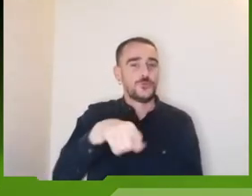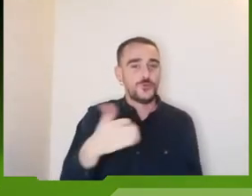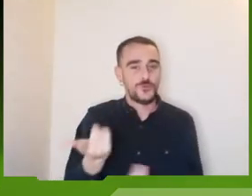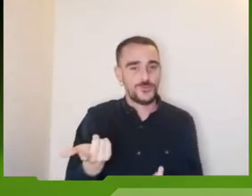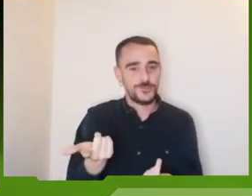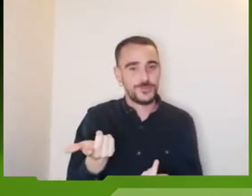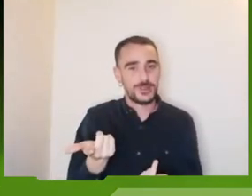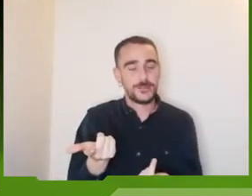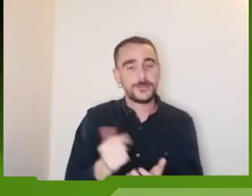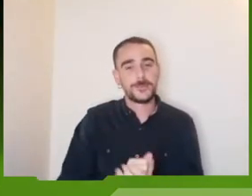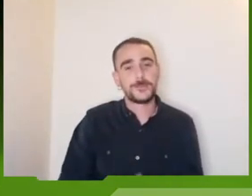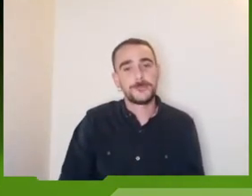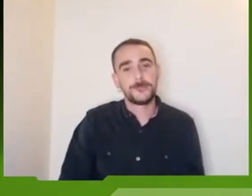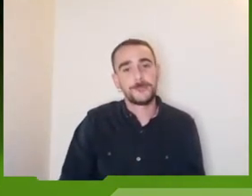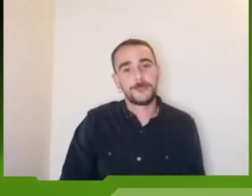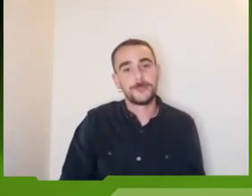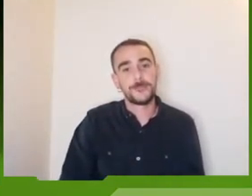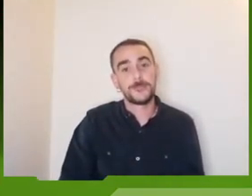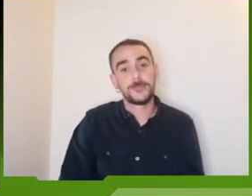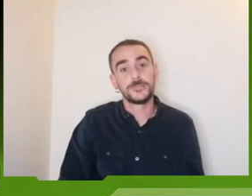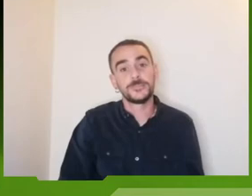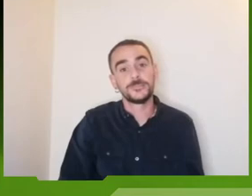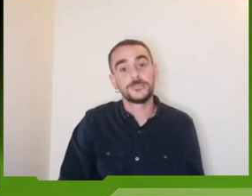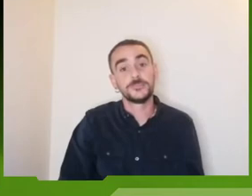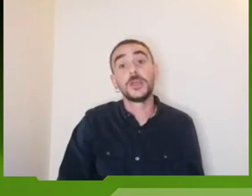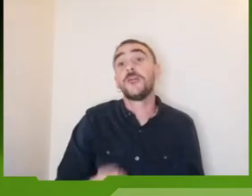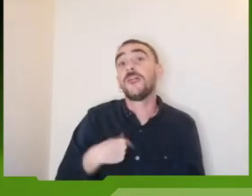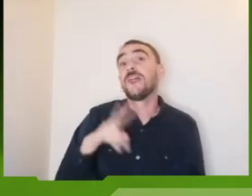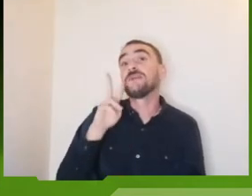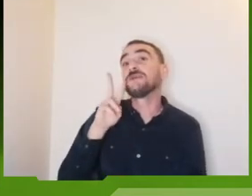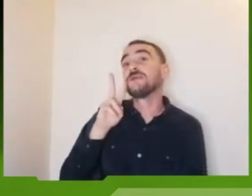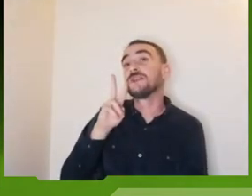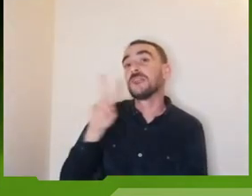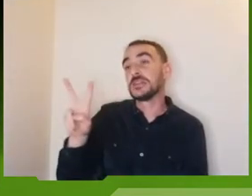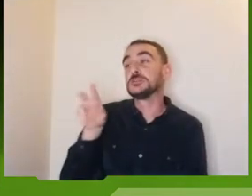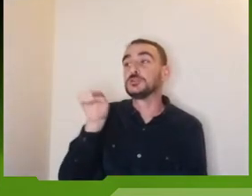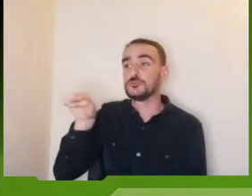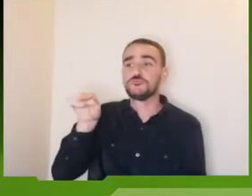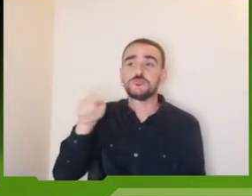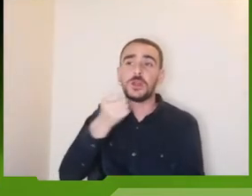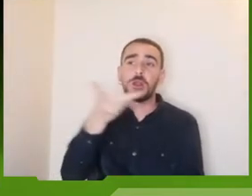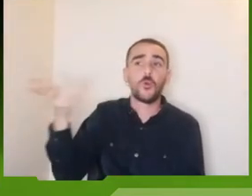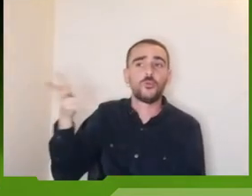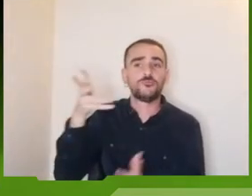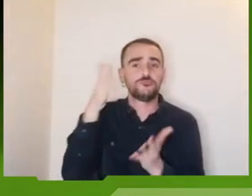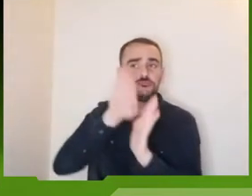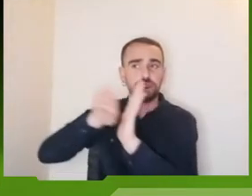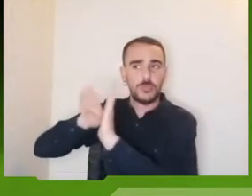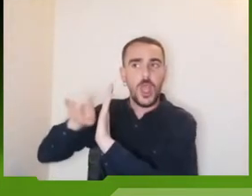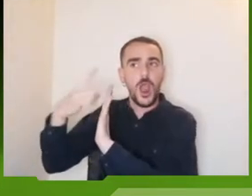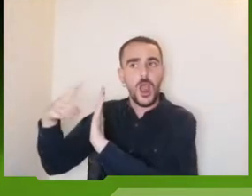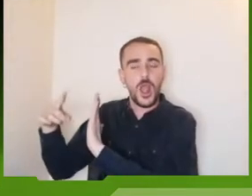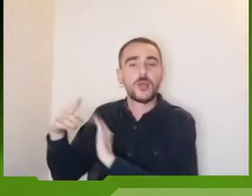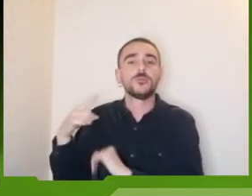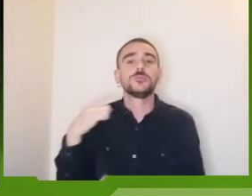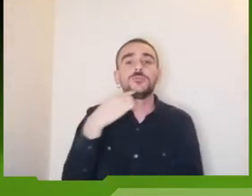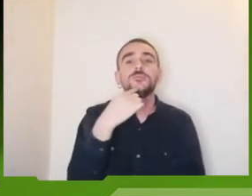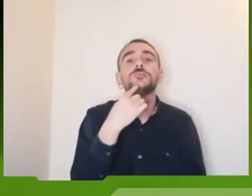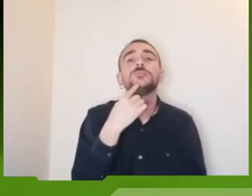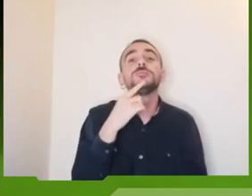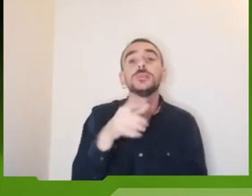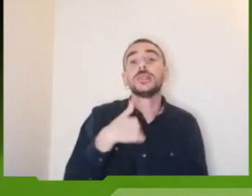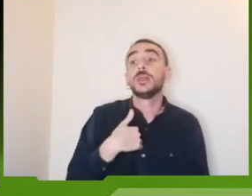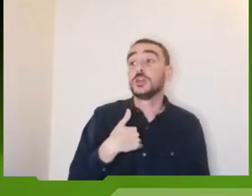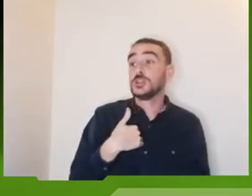también en modo vegano. Lo he visto en algún sitio. Sí, yo solo lo he probado una vez en un restaurante y